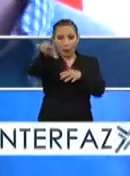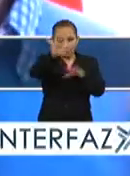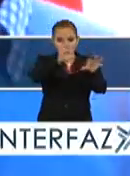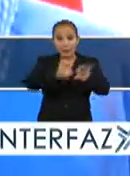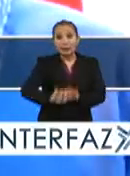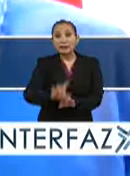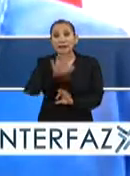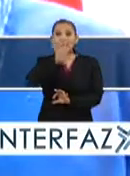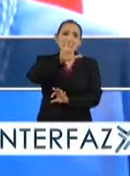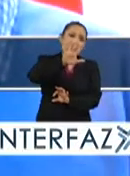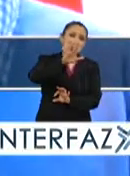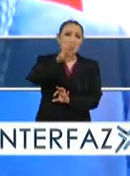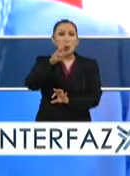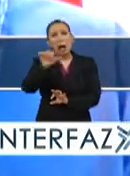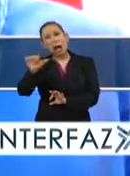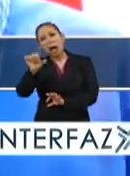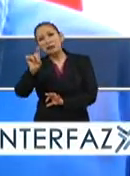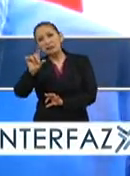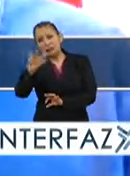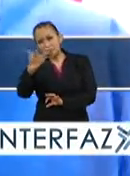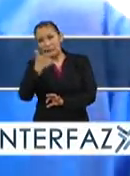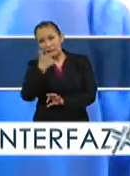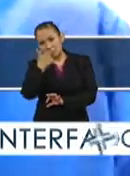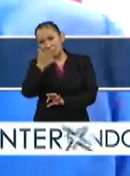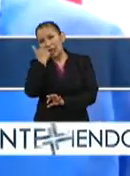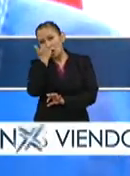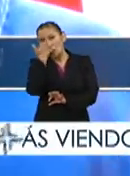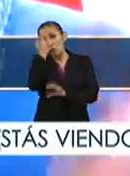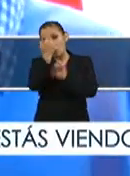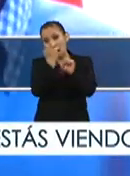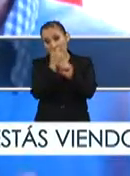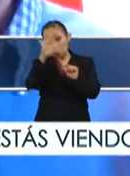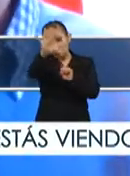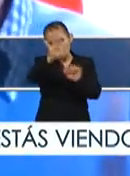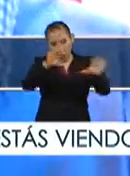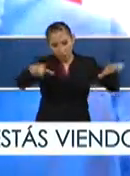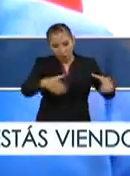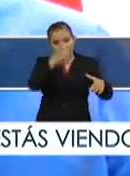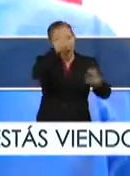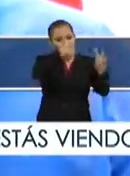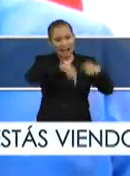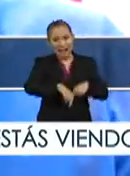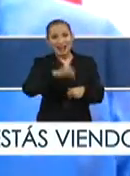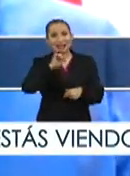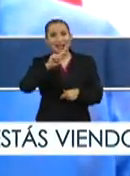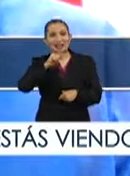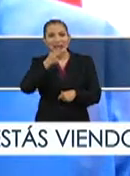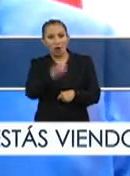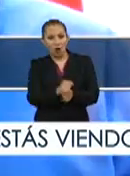entre 35 y 37 estudiantes todos los años para venir aquí a Santiago.